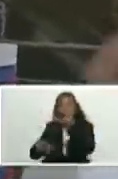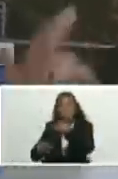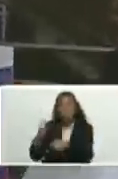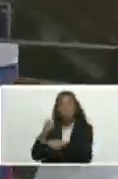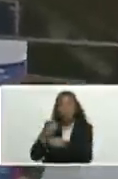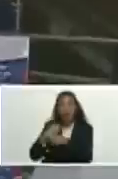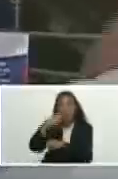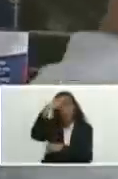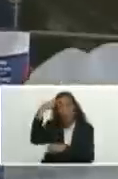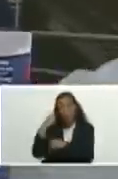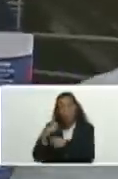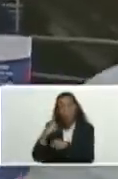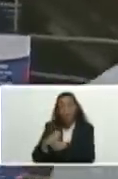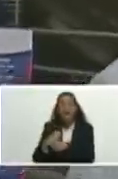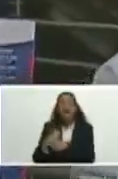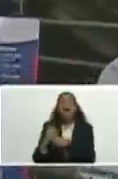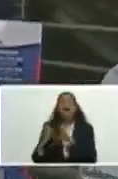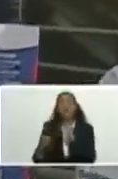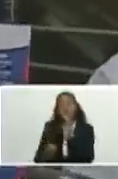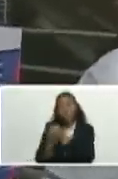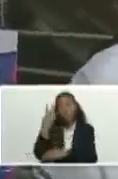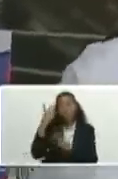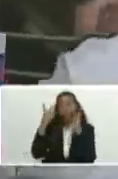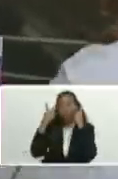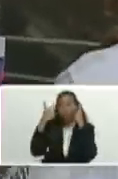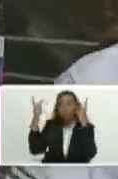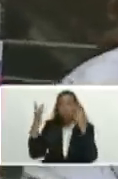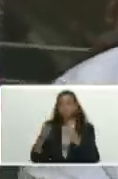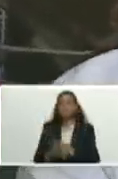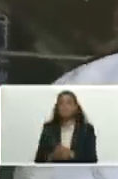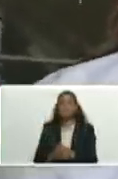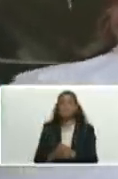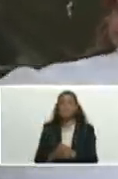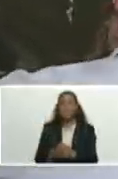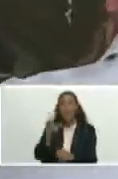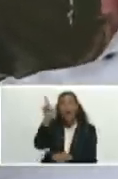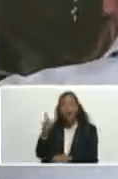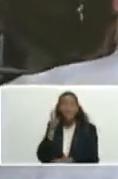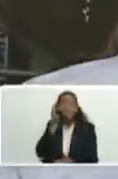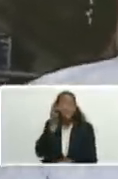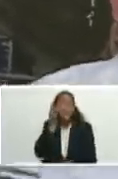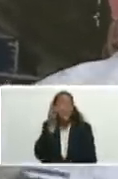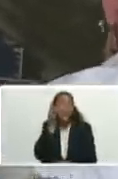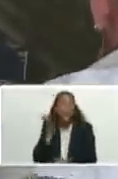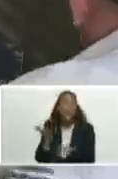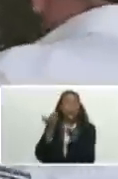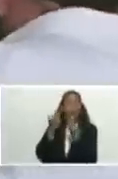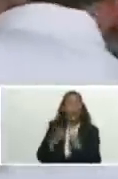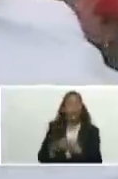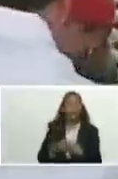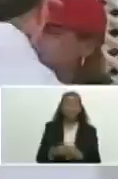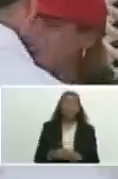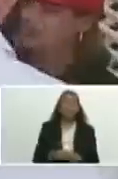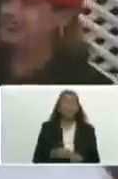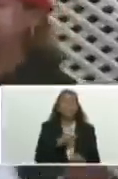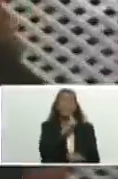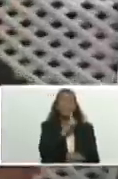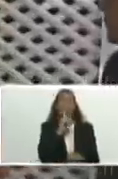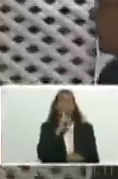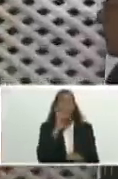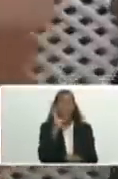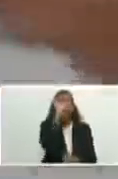para sustituir importaciones. Yo le voy a pedir a la compatriota Vanella que le haga un breve resumen Vanella, de esta creación. Ese nombre